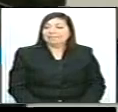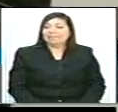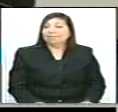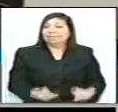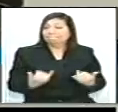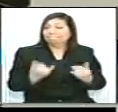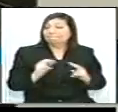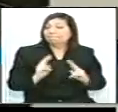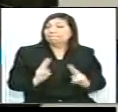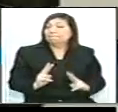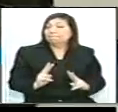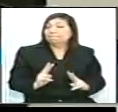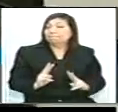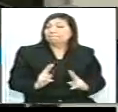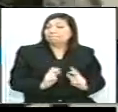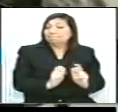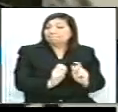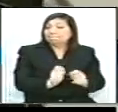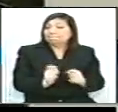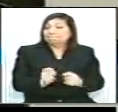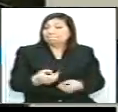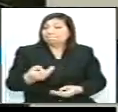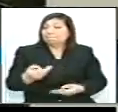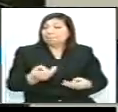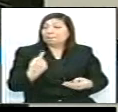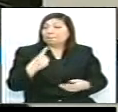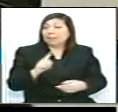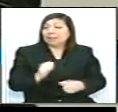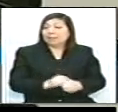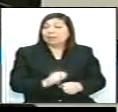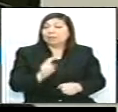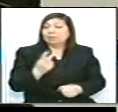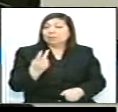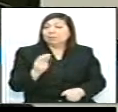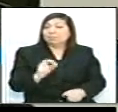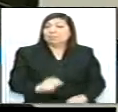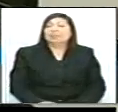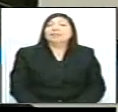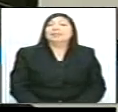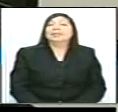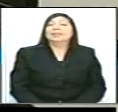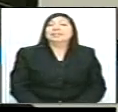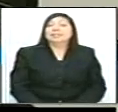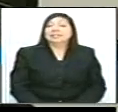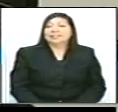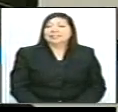Aquí vemos la distribución del presupuesto para el 2020 en todo el país.